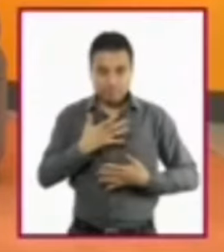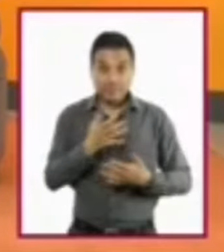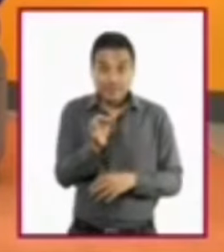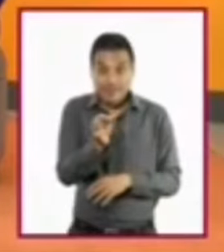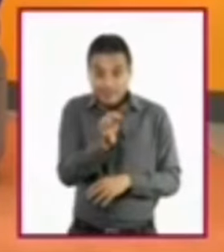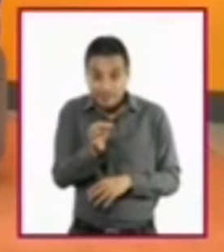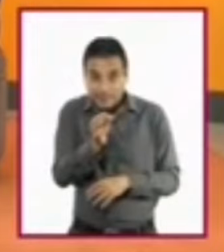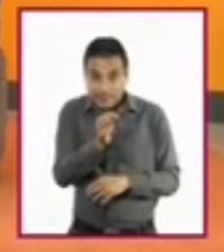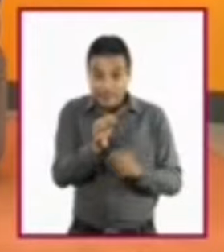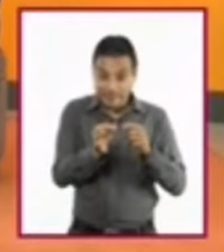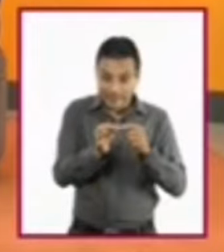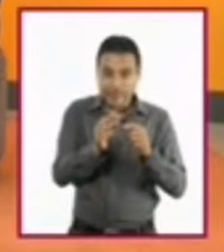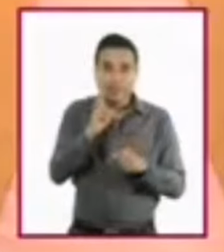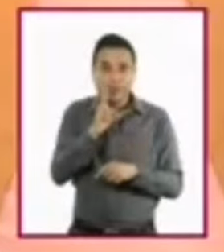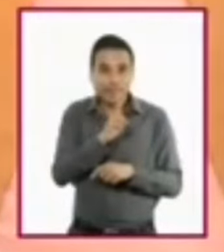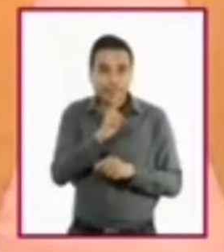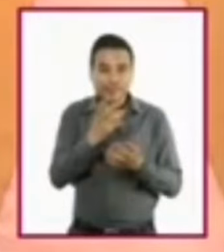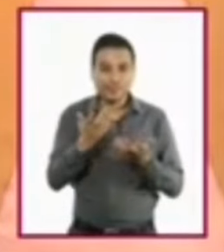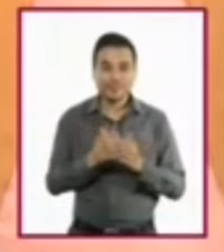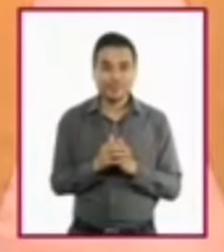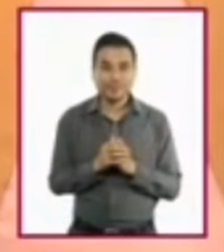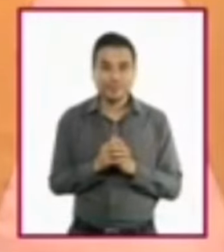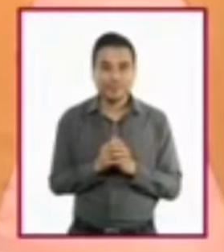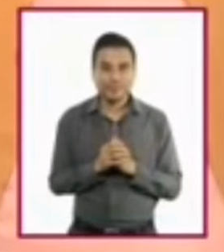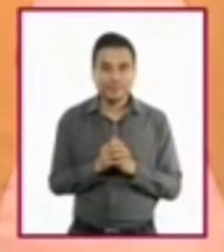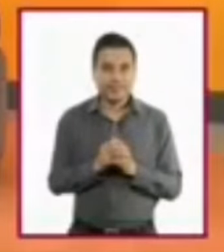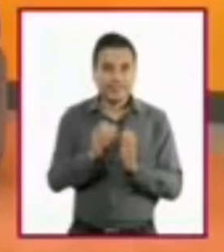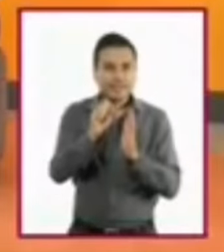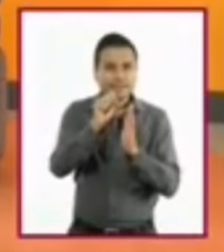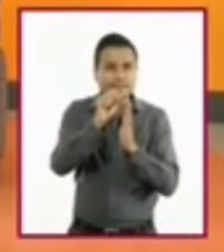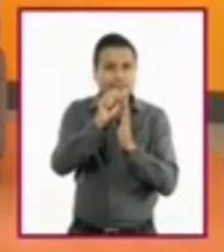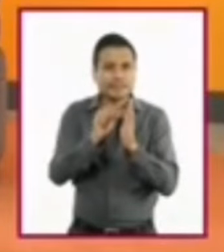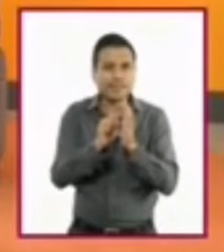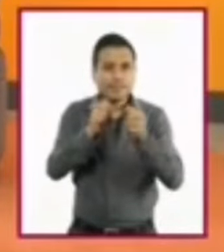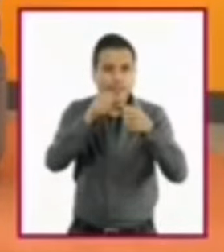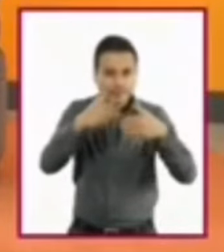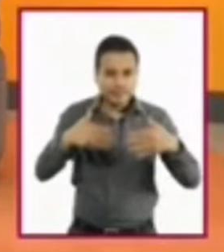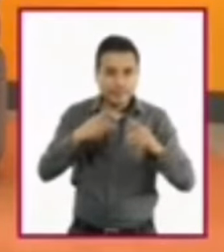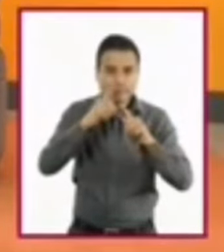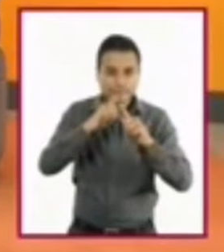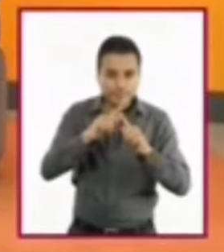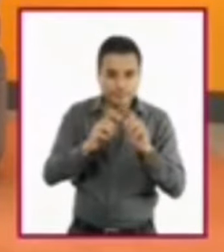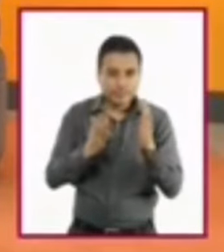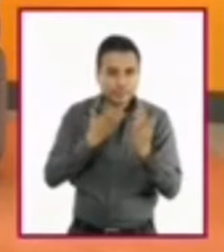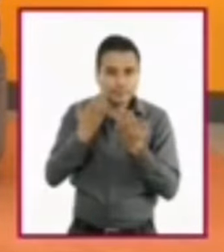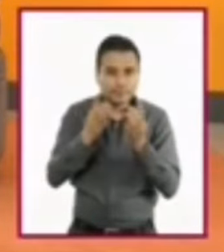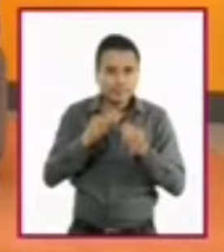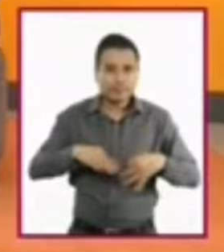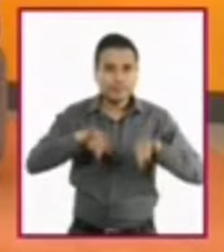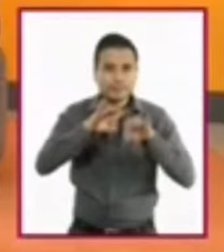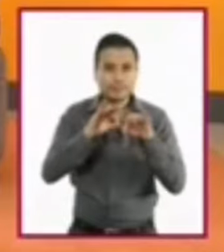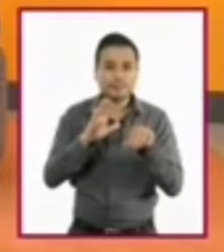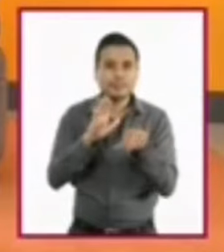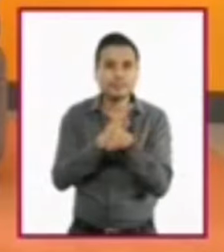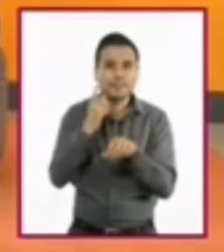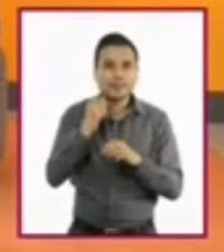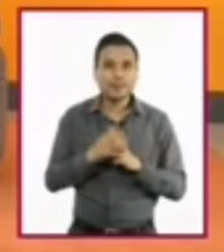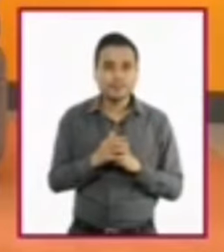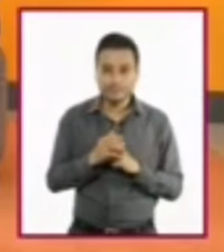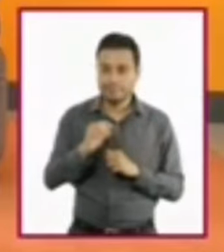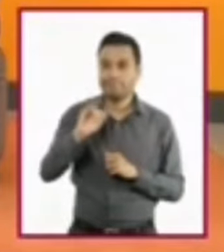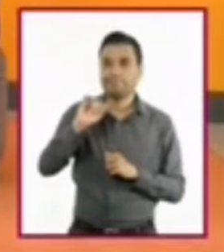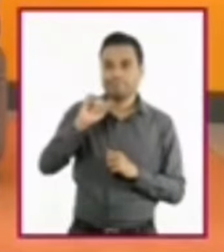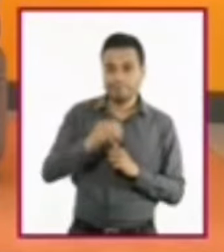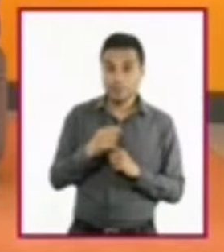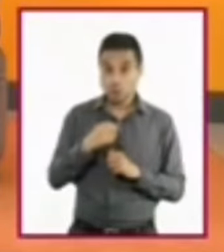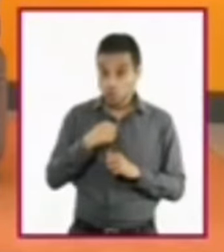¿Tienen idea de por qué es importante el estudio de los sistemas del cuerpo humano? Ciertamente, maestra. Conocer